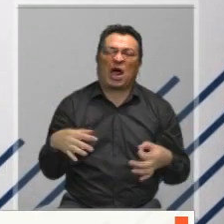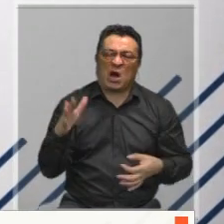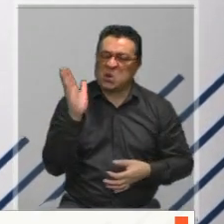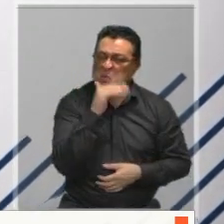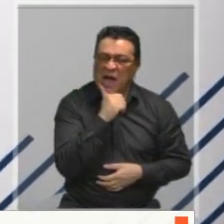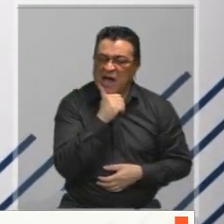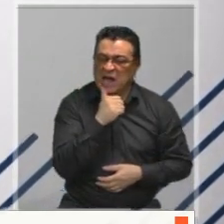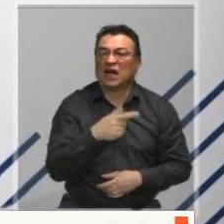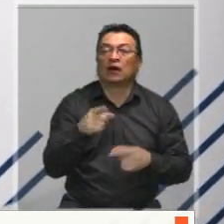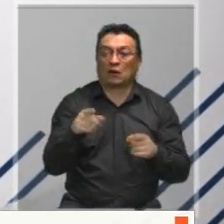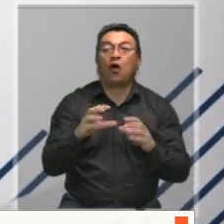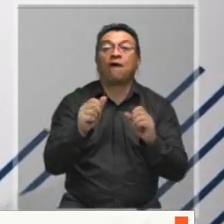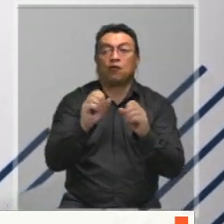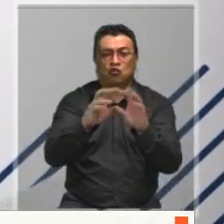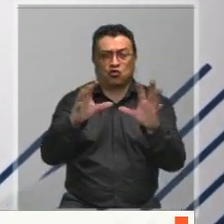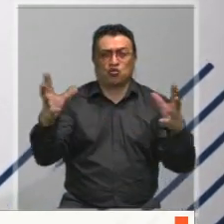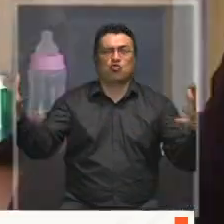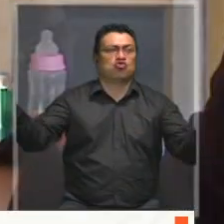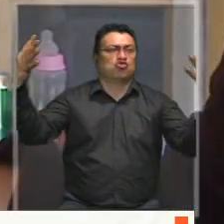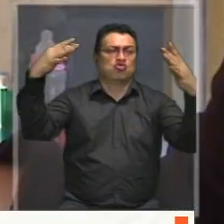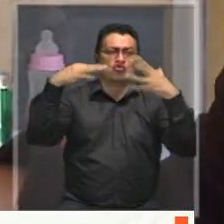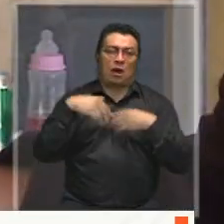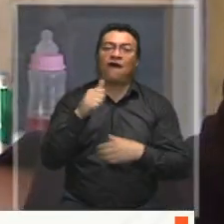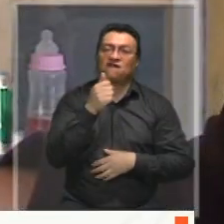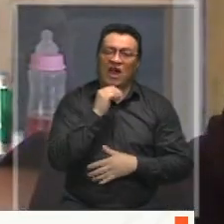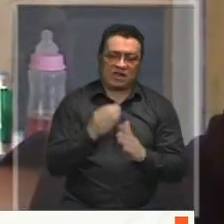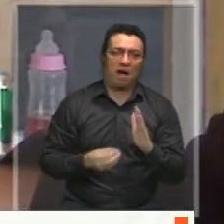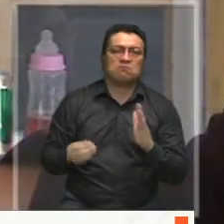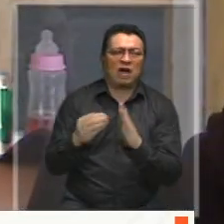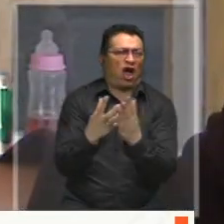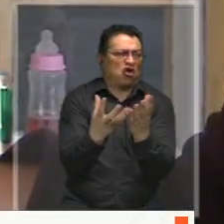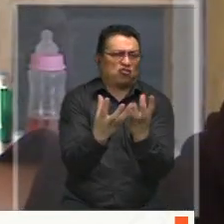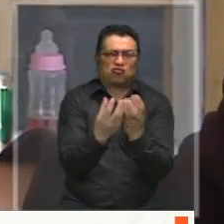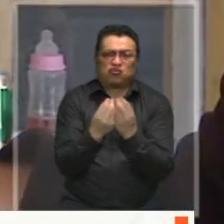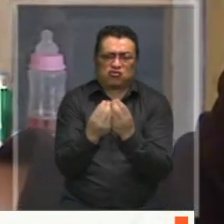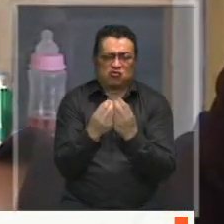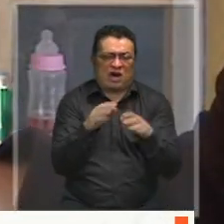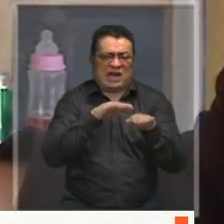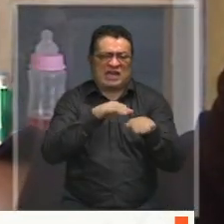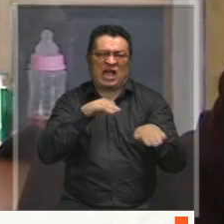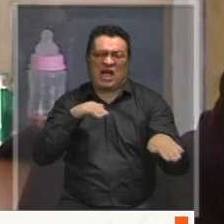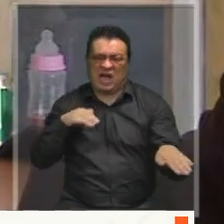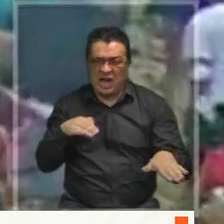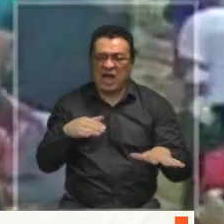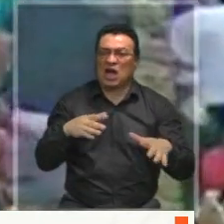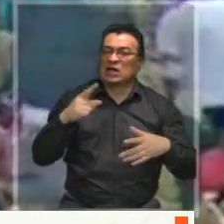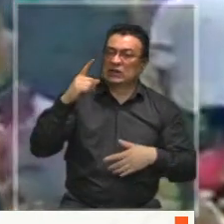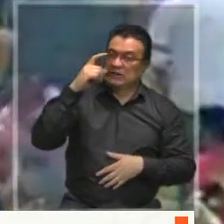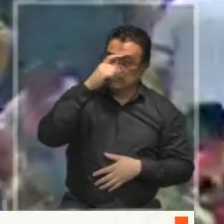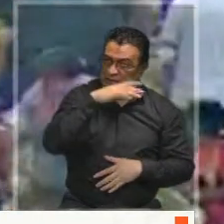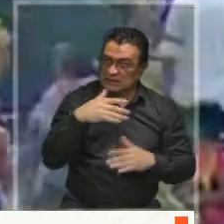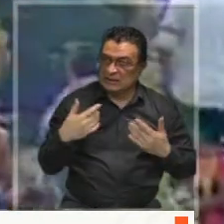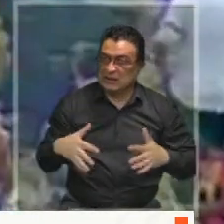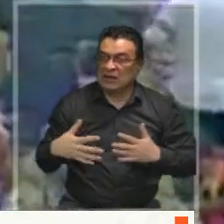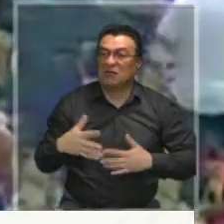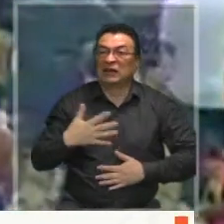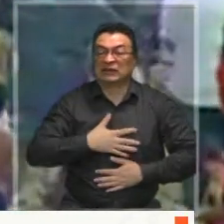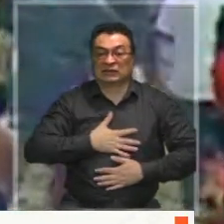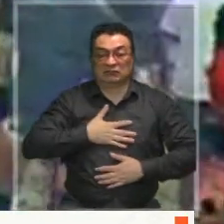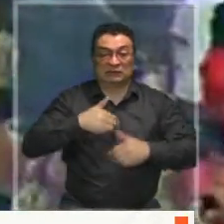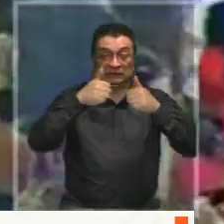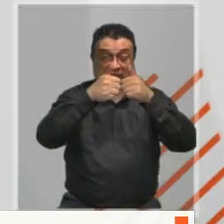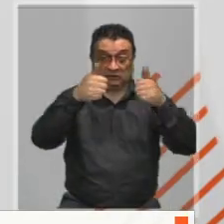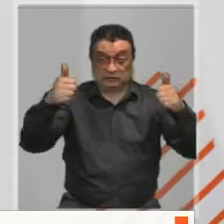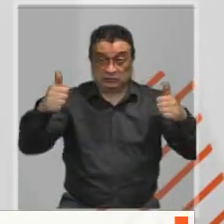más de seguridad para la cantidad de gente que viene acá, porque se ha llenado mucho, los tacos, todo eso es muy engorroso. Sienten que a las autoridades